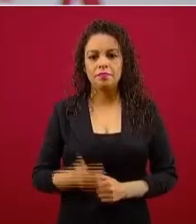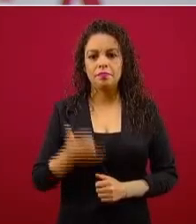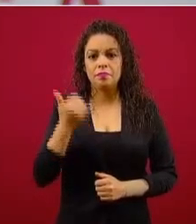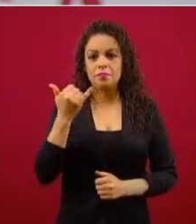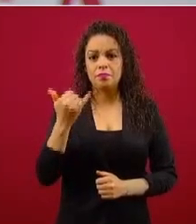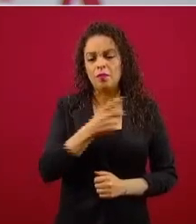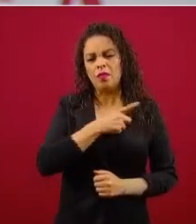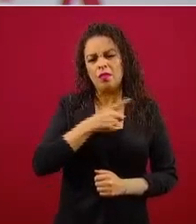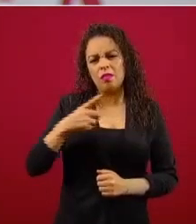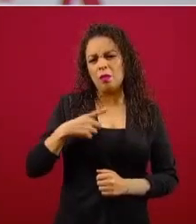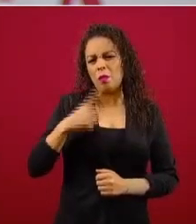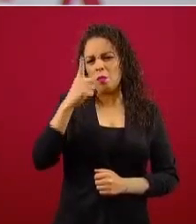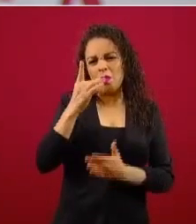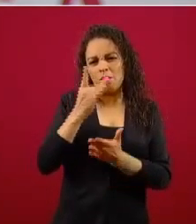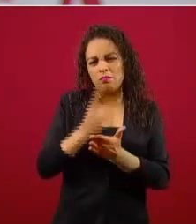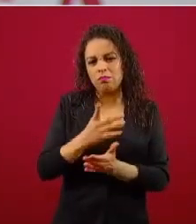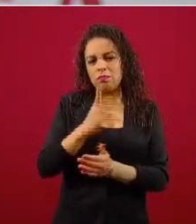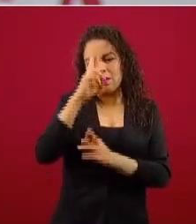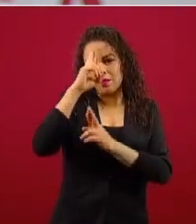insultos.